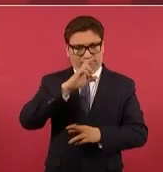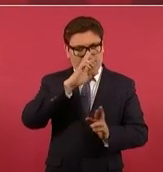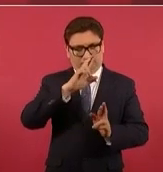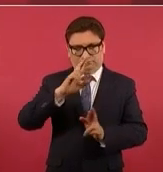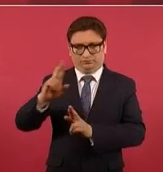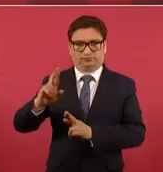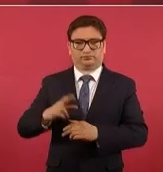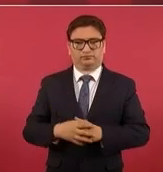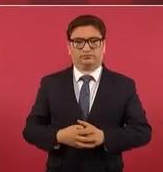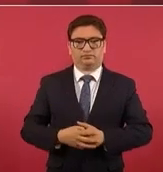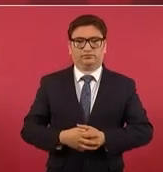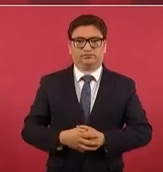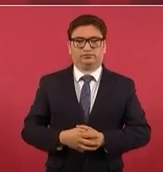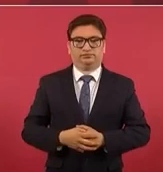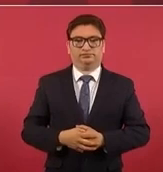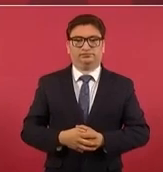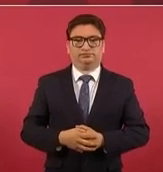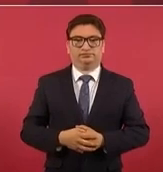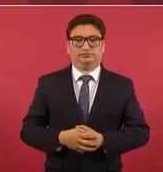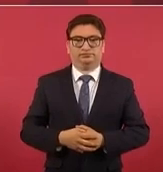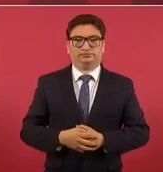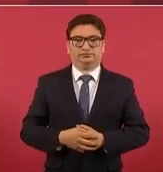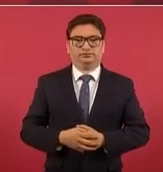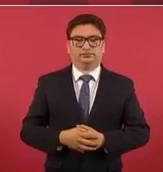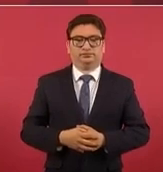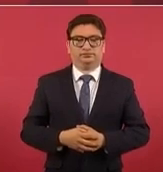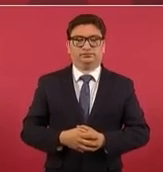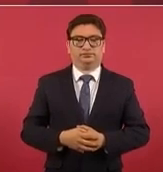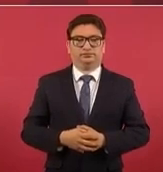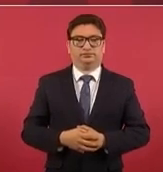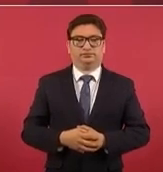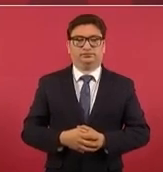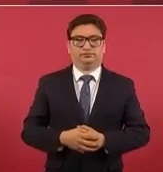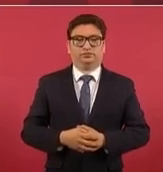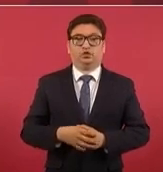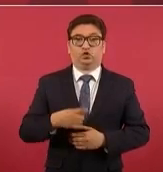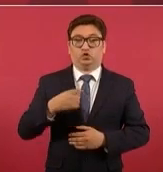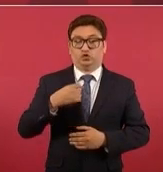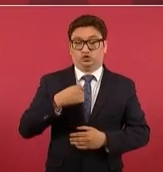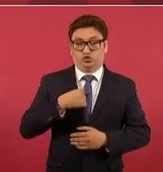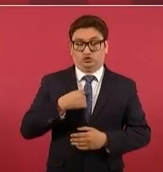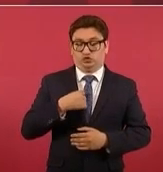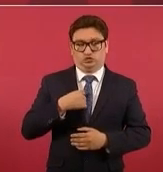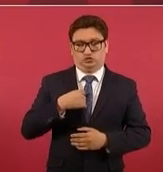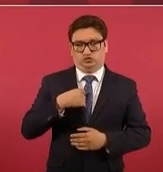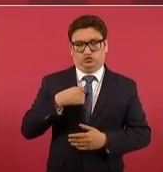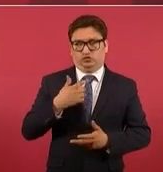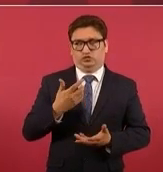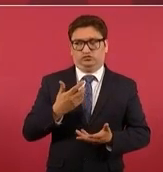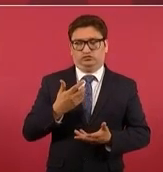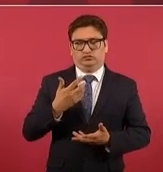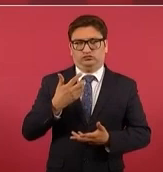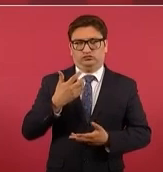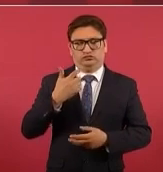¿no? Que no quiere, que no busca de ninguna manera